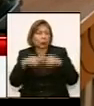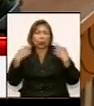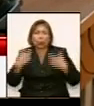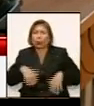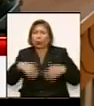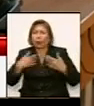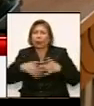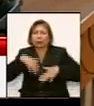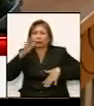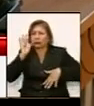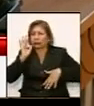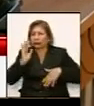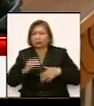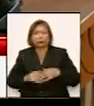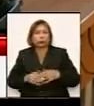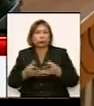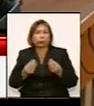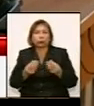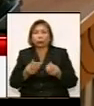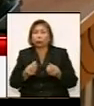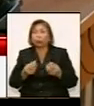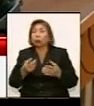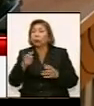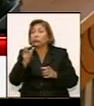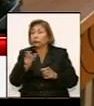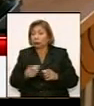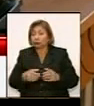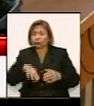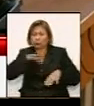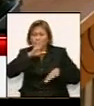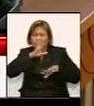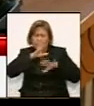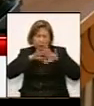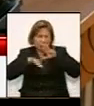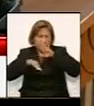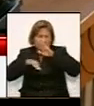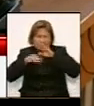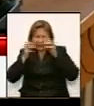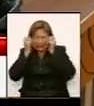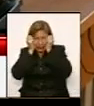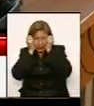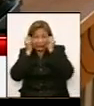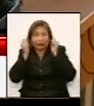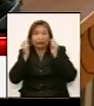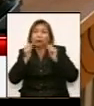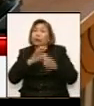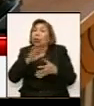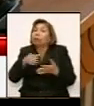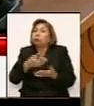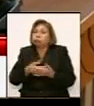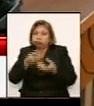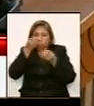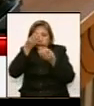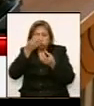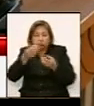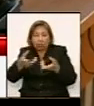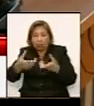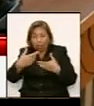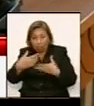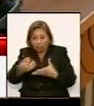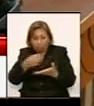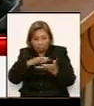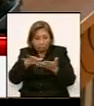alto. Encontramos que muchas personas tenían frustración o impotencia al recibir esta cantidad de mensajes,